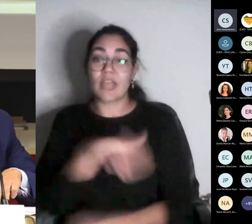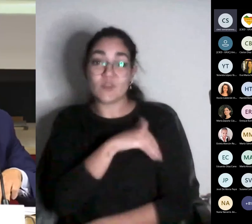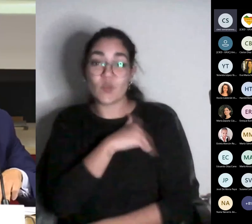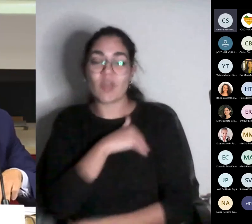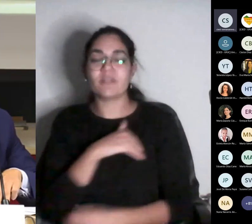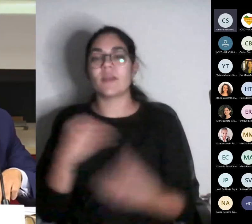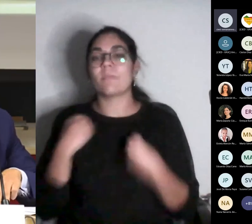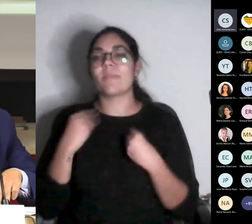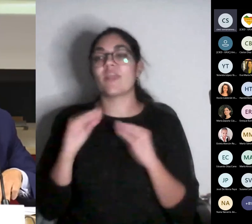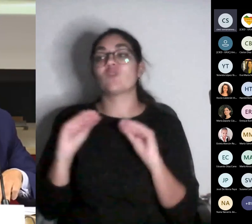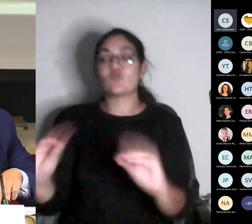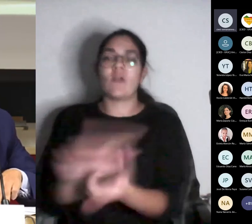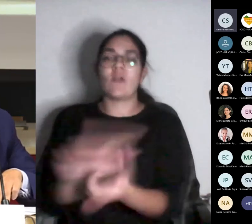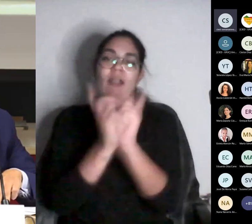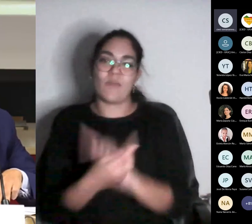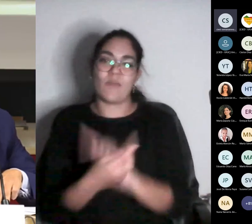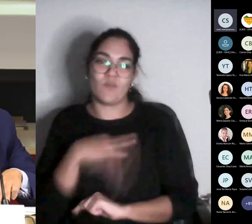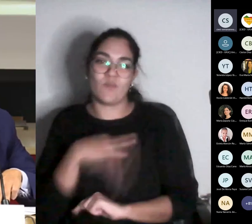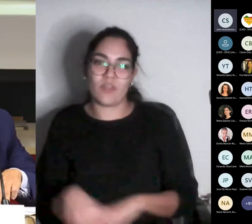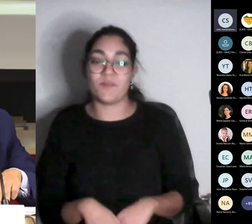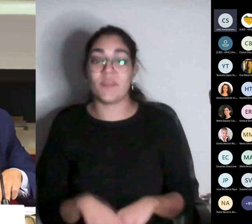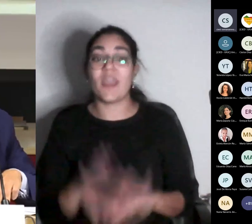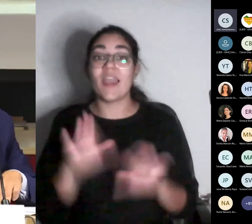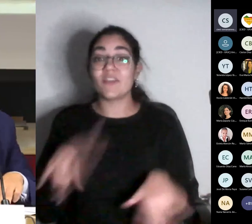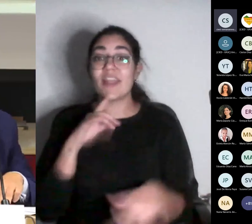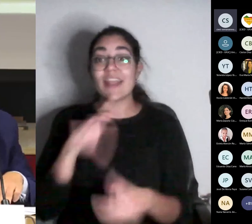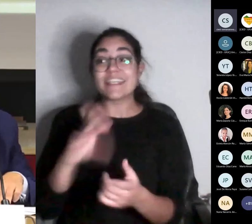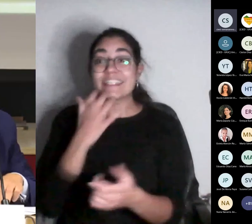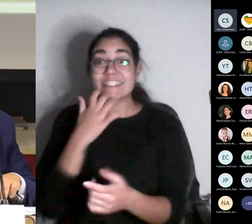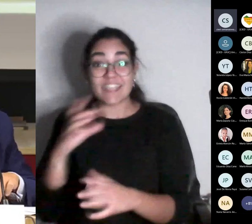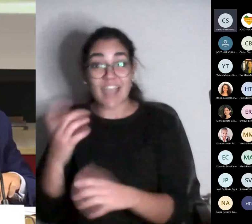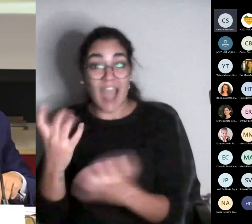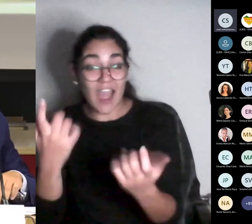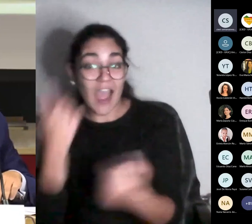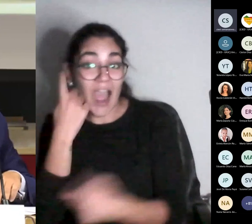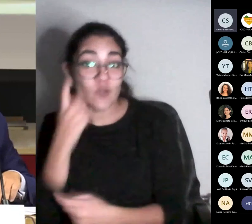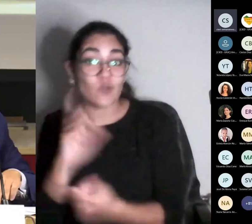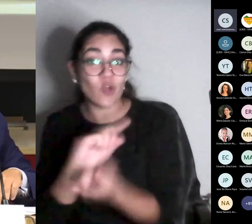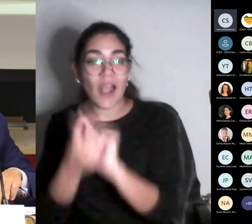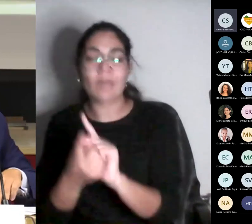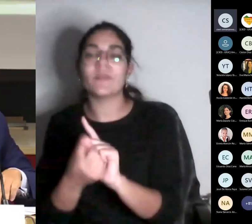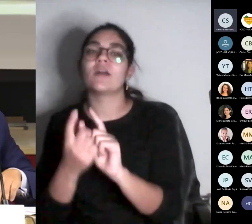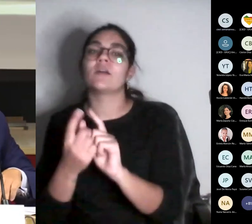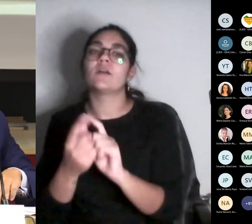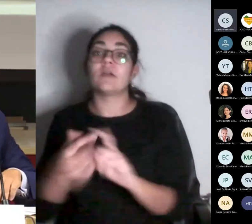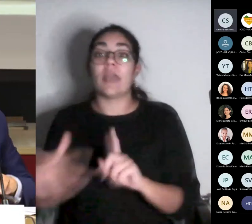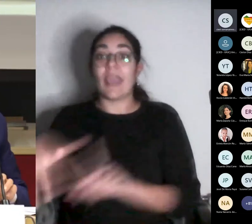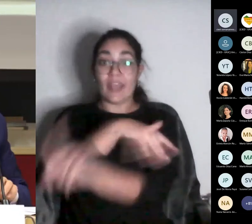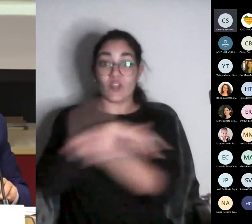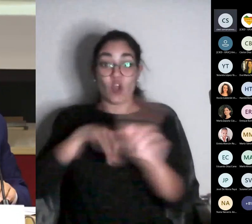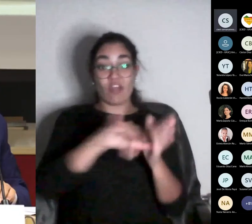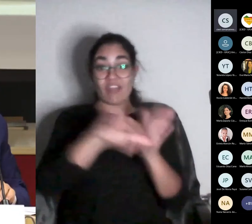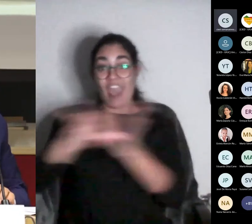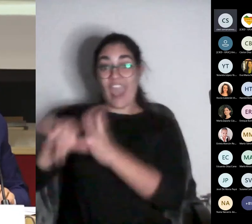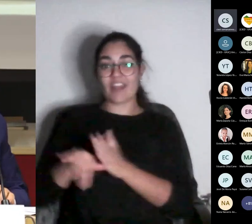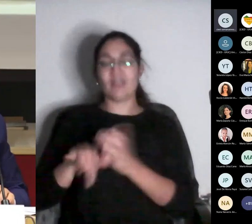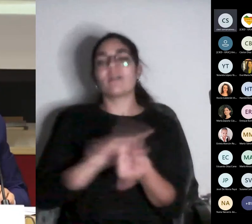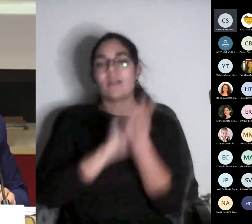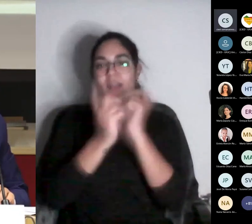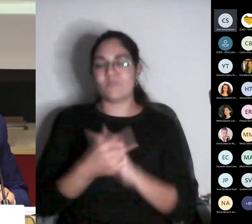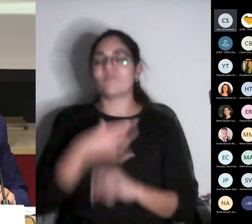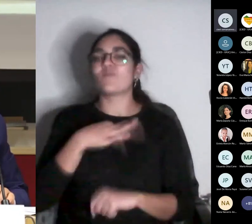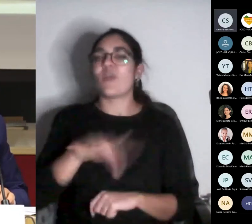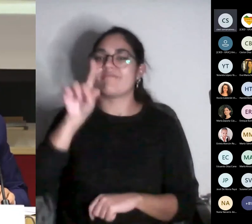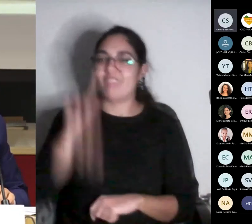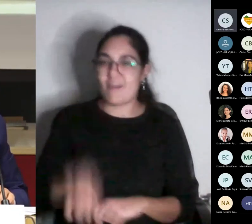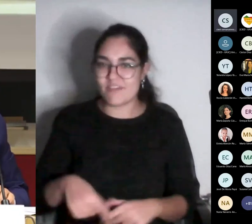aprenden. Y por lo tanto, transformaremos nuestro entorno. Estamos transformando nuestro entorno. El año pasado os decía que